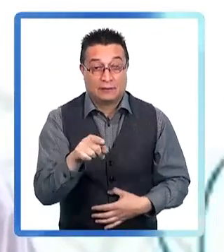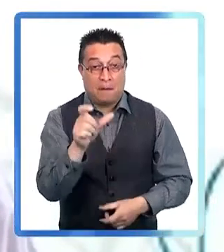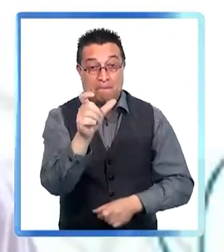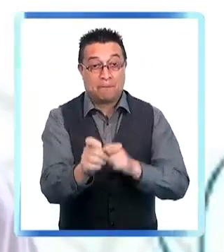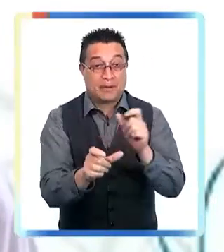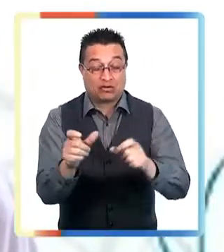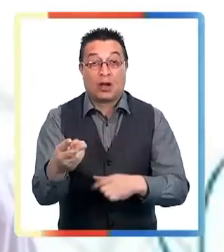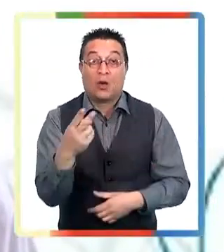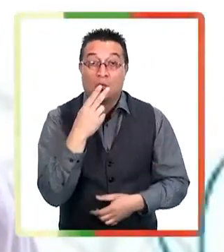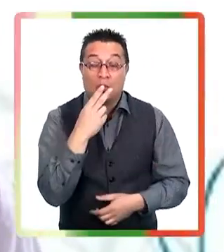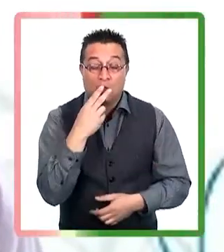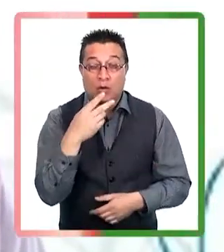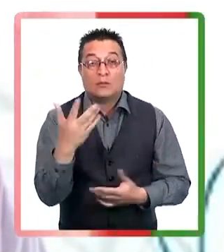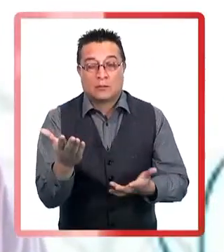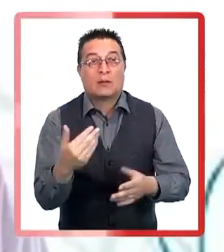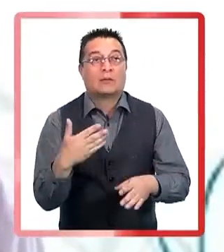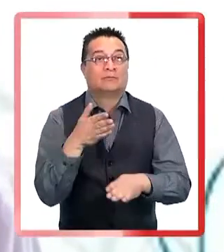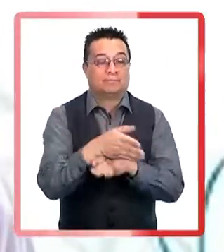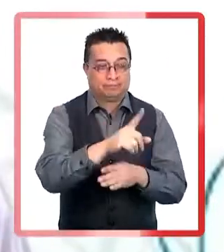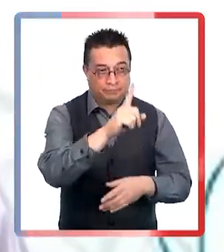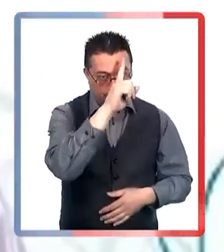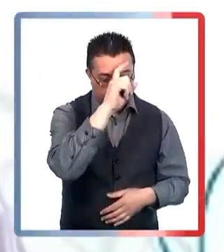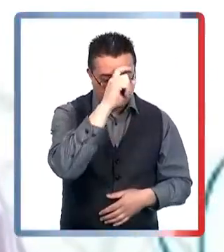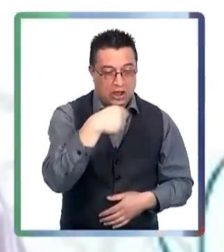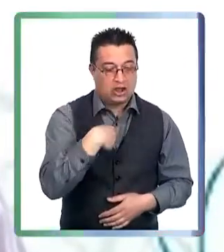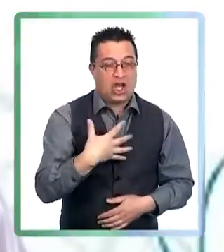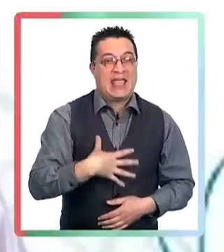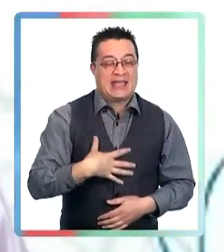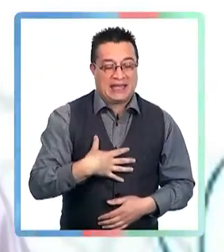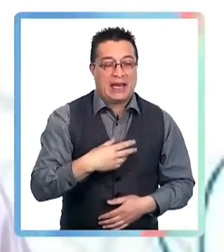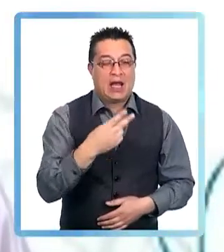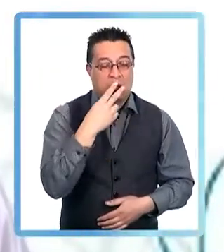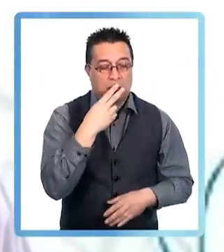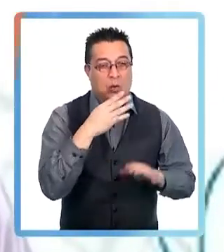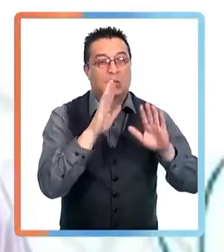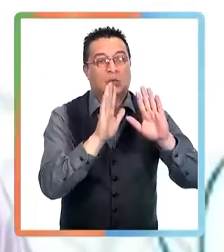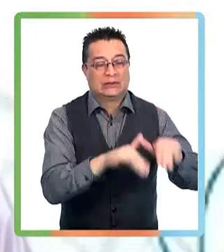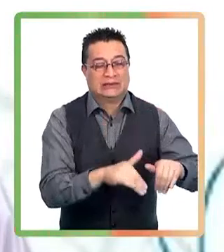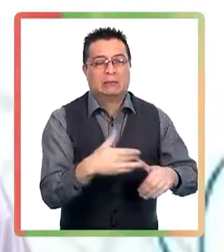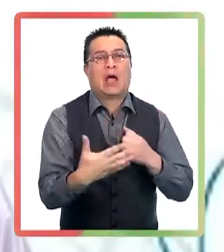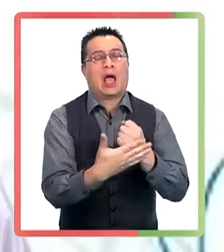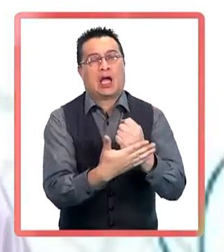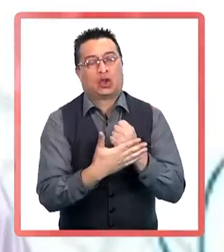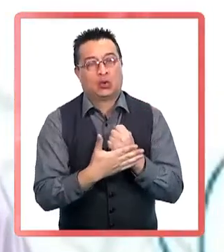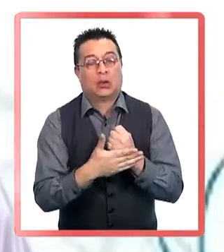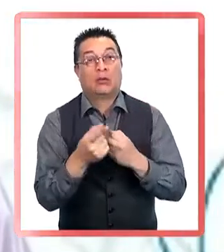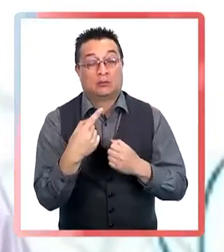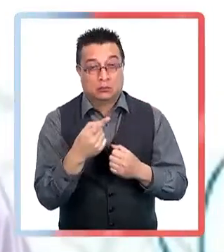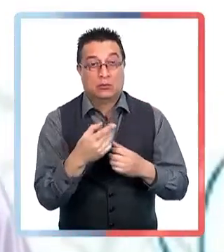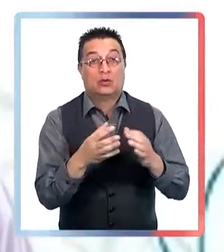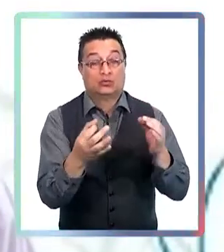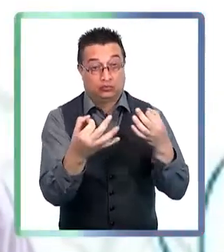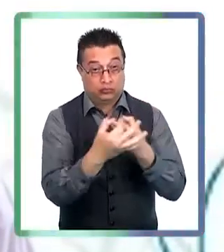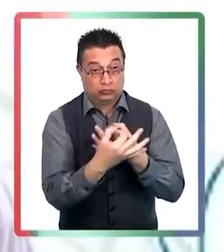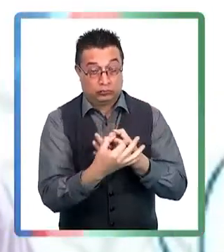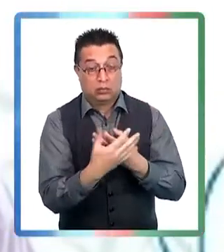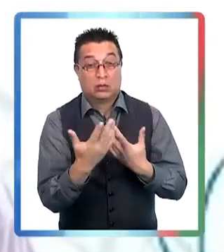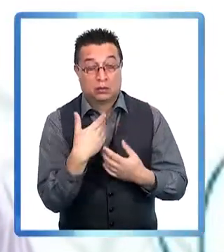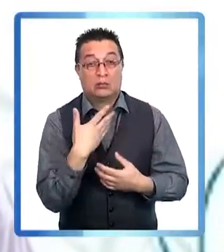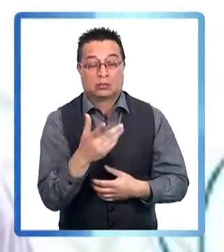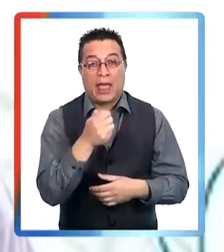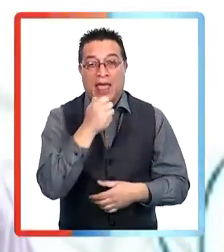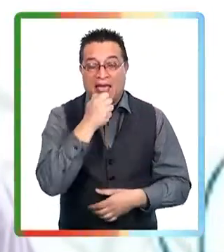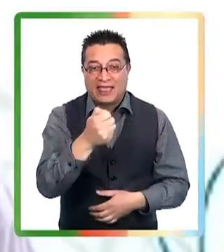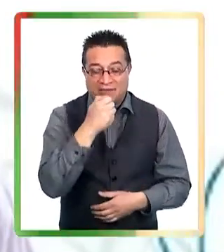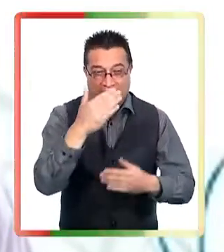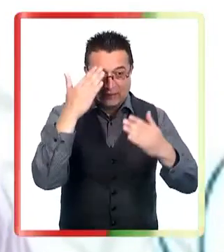que es fumadora va a un consultorio y dice, yo quiero dejar de fumar, ayúdenme, fuera de la consejería y tal